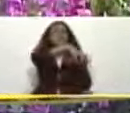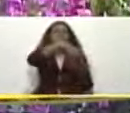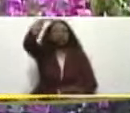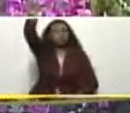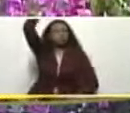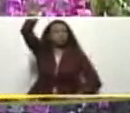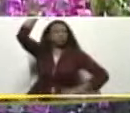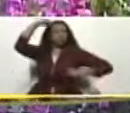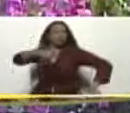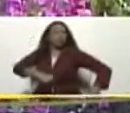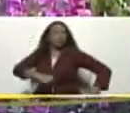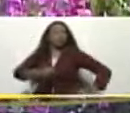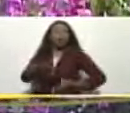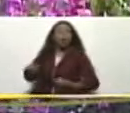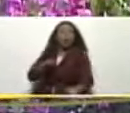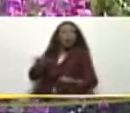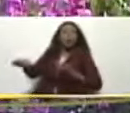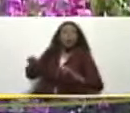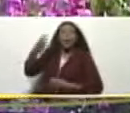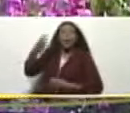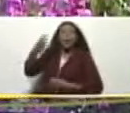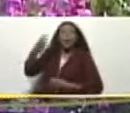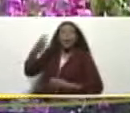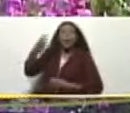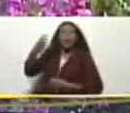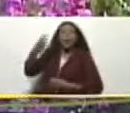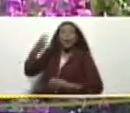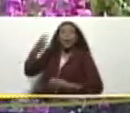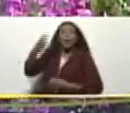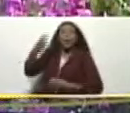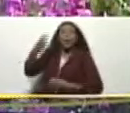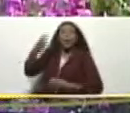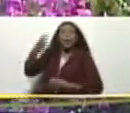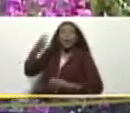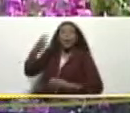se basa en el control de las mentes.